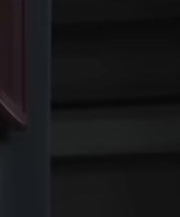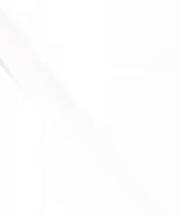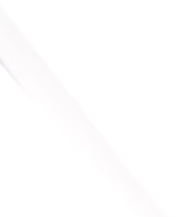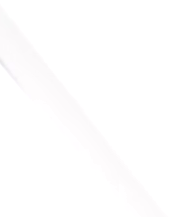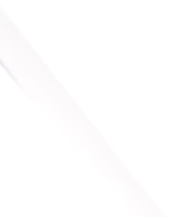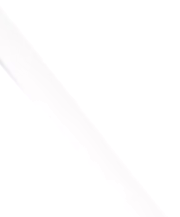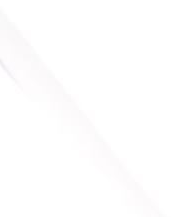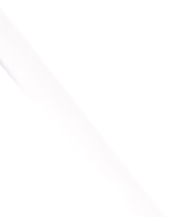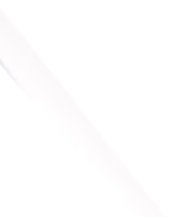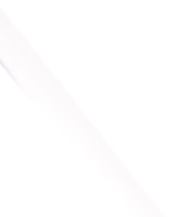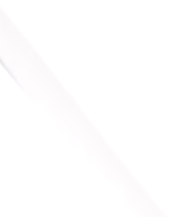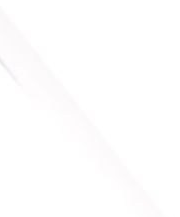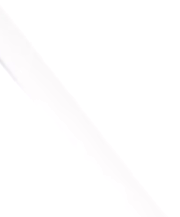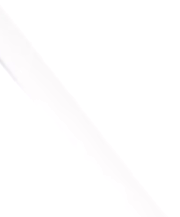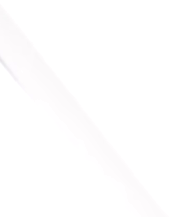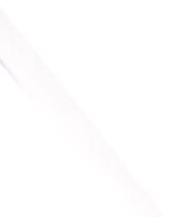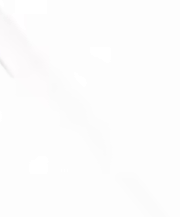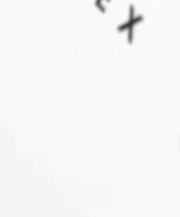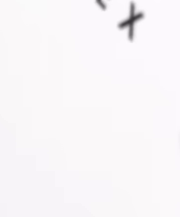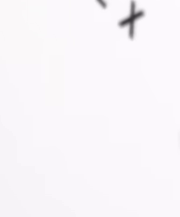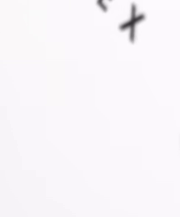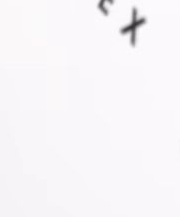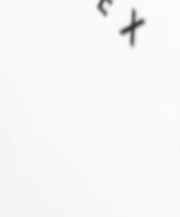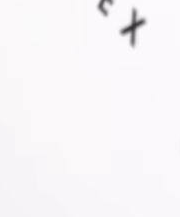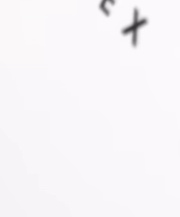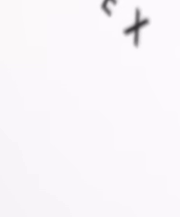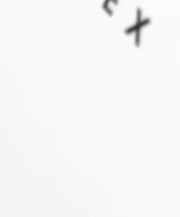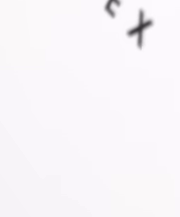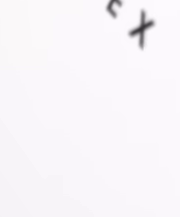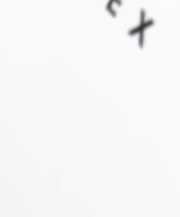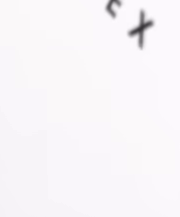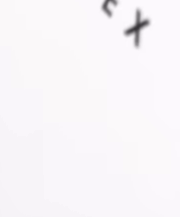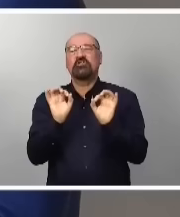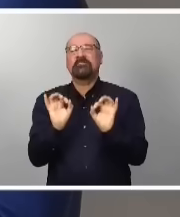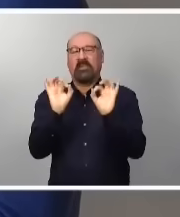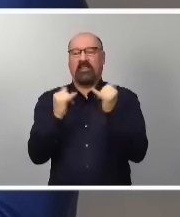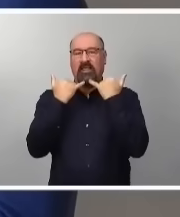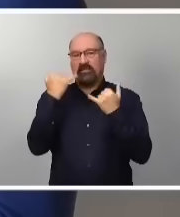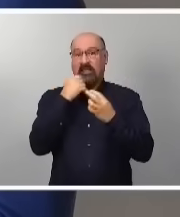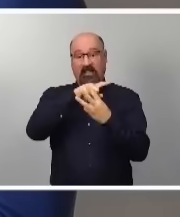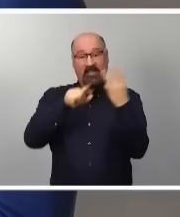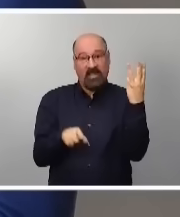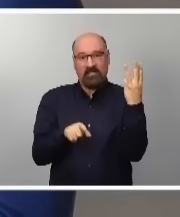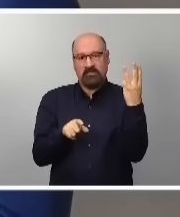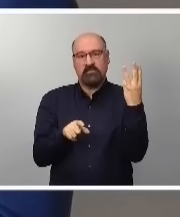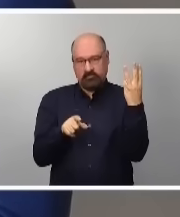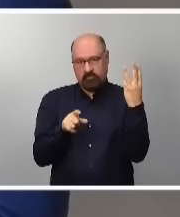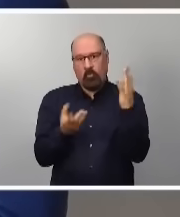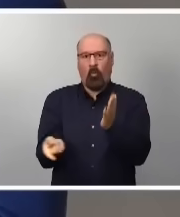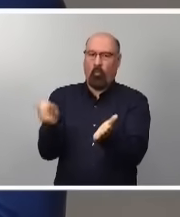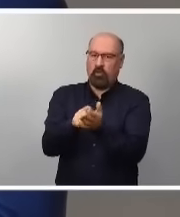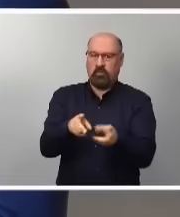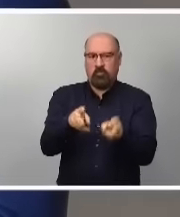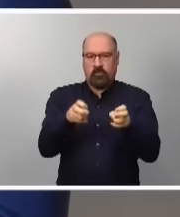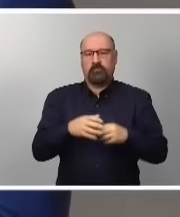50% mientras que las rebajas de impuestos a la luz y el gas se retirarán gradualmente y Asimismo el IVA del